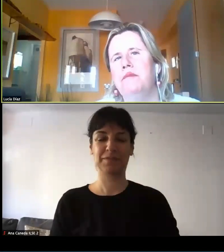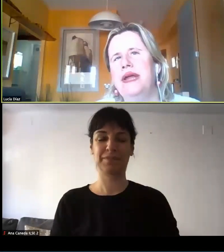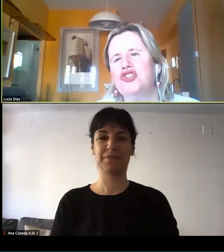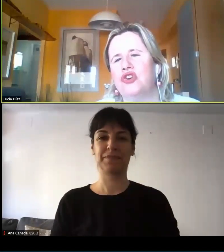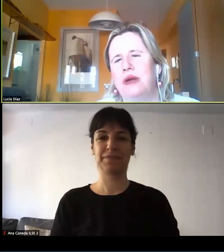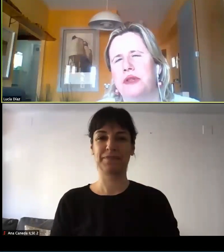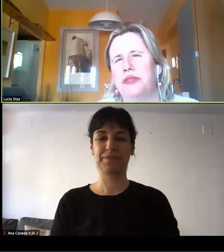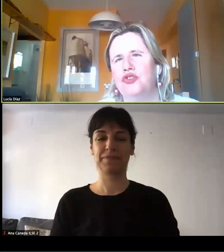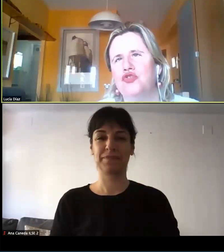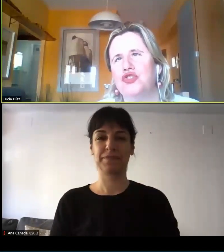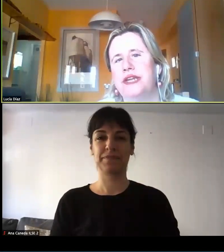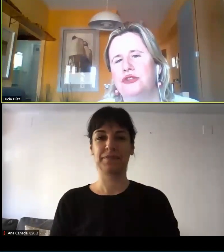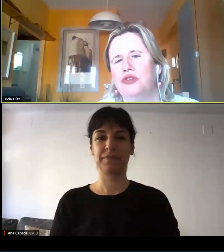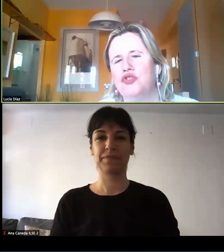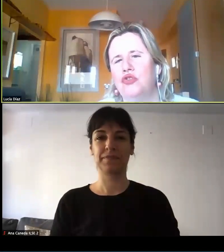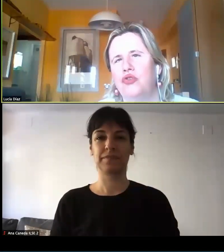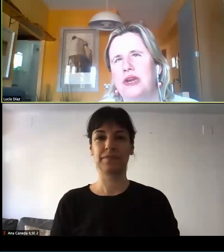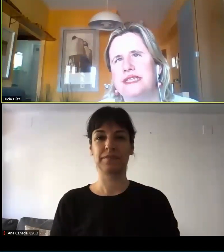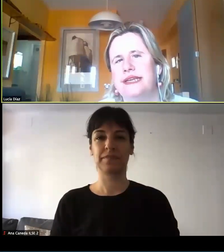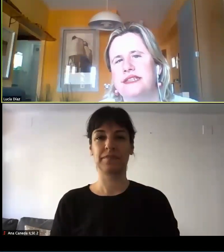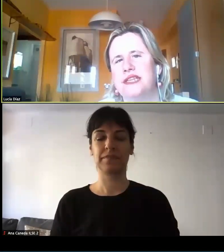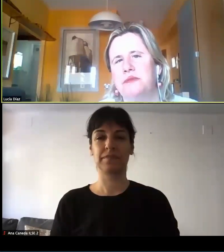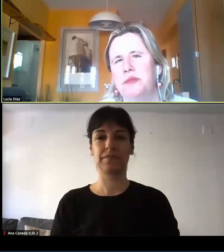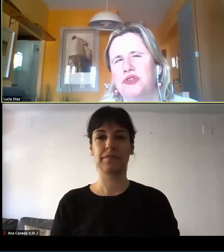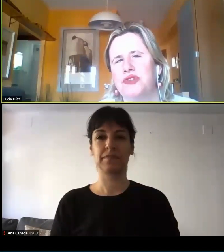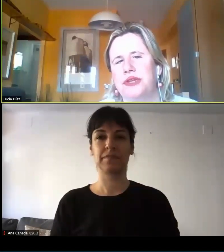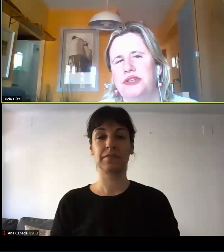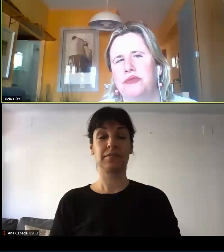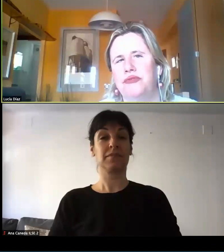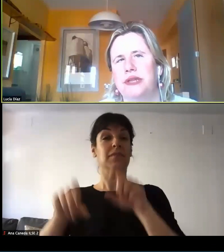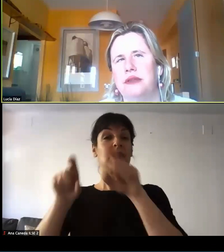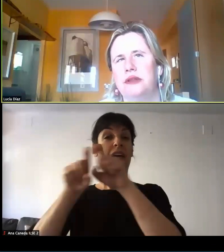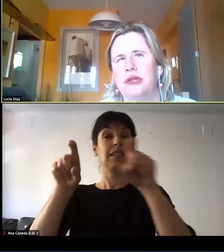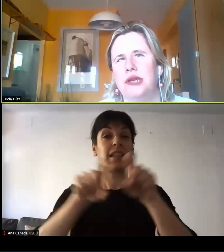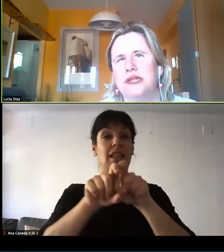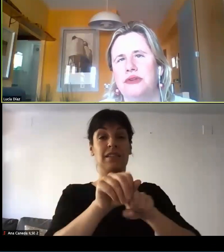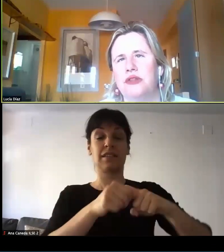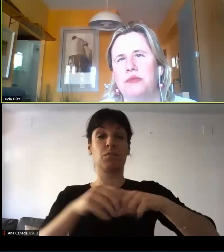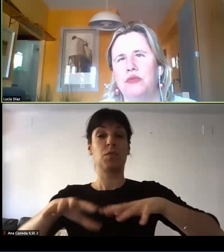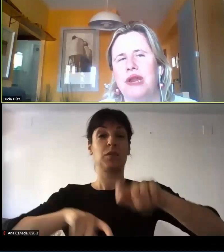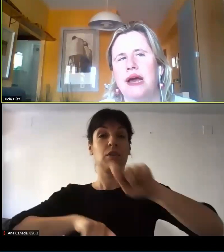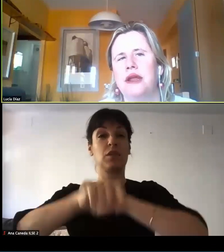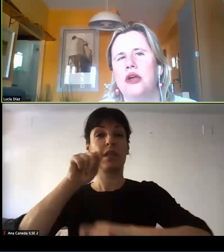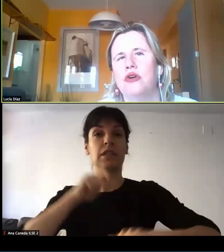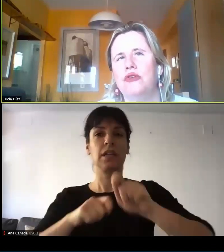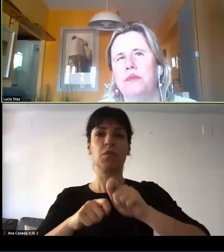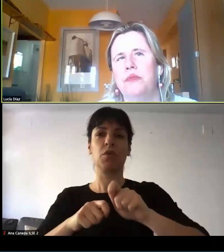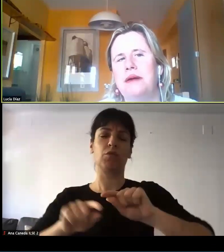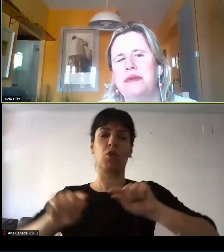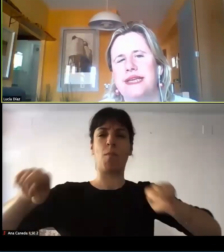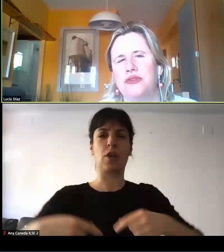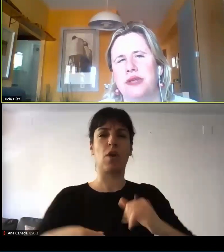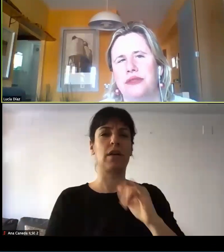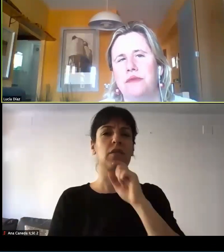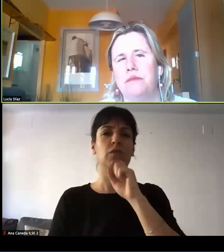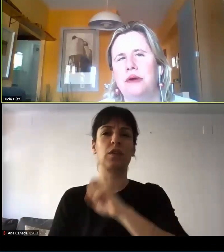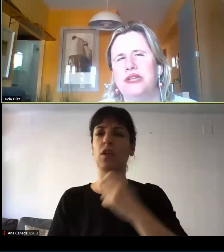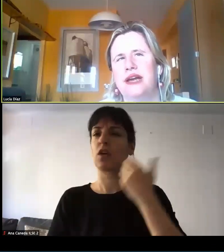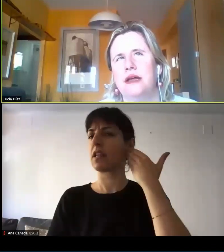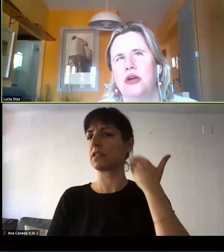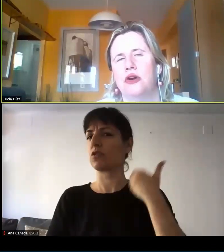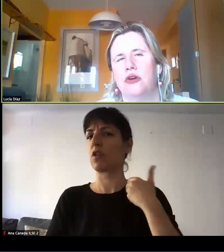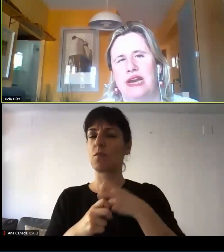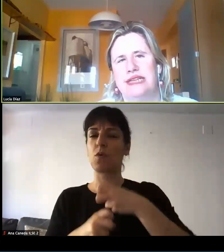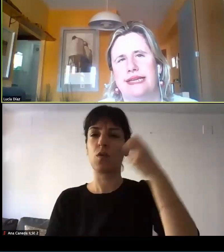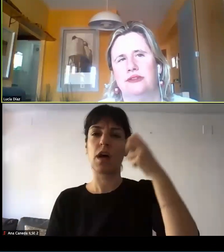Tenemos convenios de colaboración suscritos con las entidades del movimiento asociativo Fundación del Lesionado Medular, Grupo AMAS y Asociación